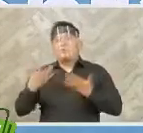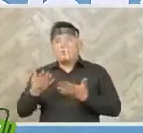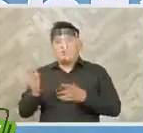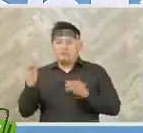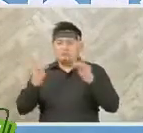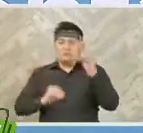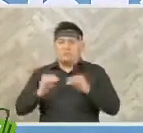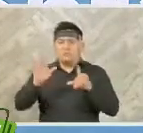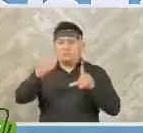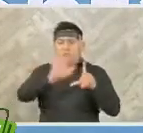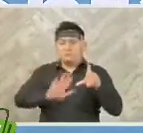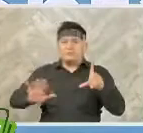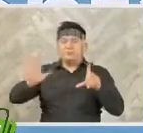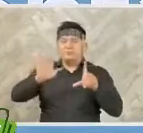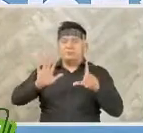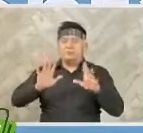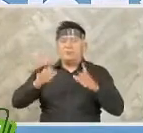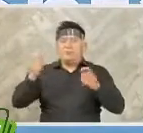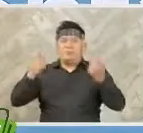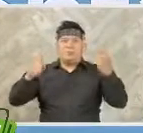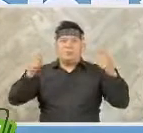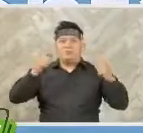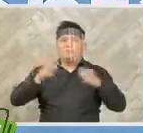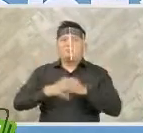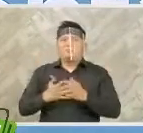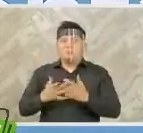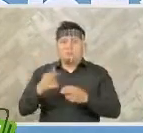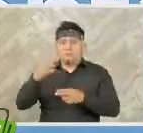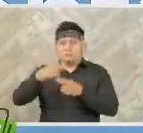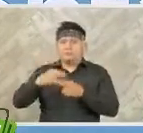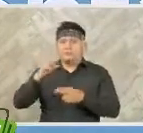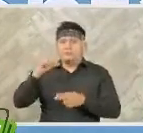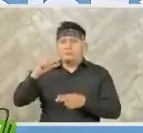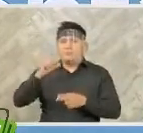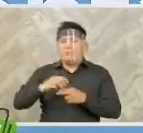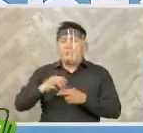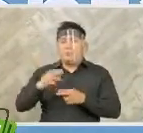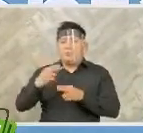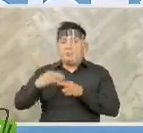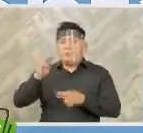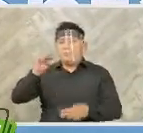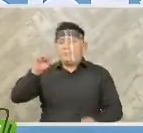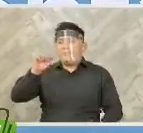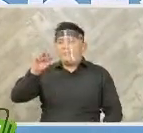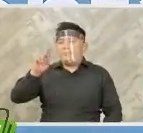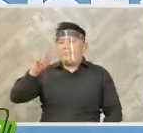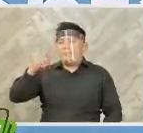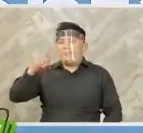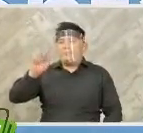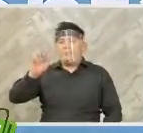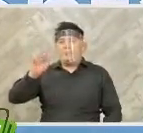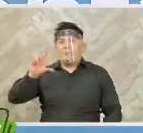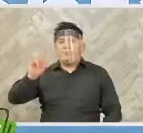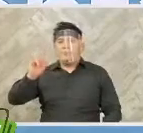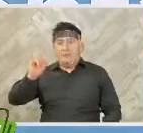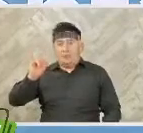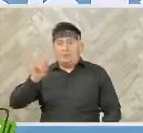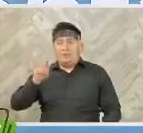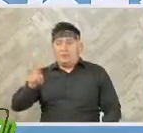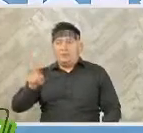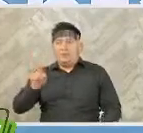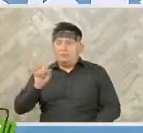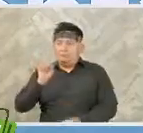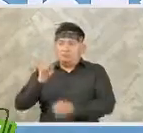poder vender, para visibilizar a estas empresas, que se llama cucutamarketplace.com, que los invito a revisarla y apoyar a estos